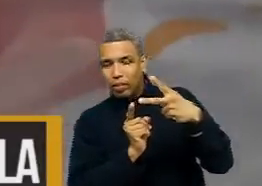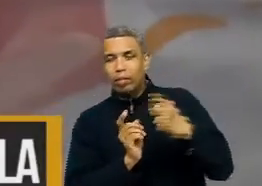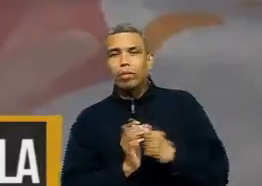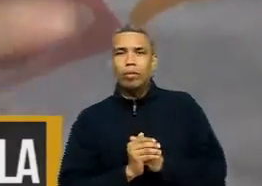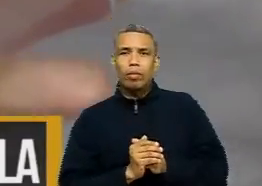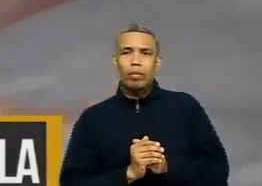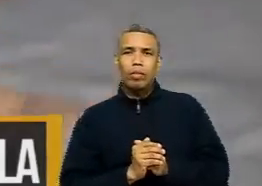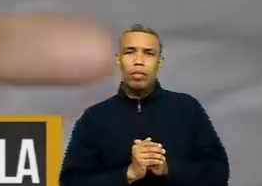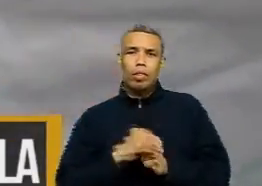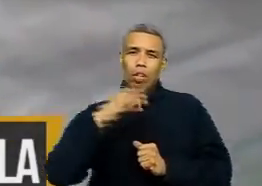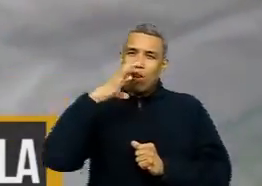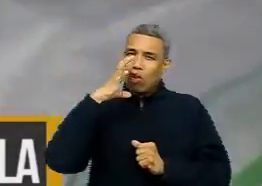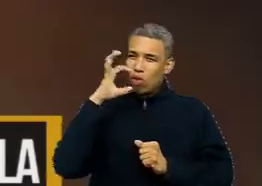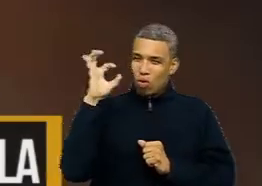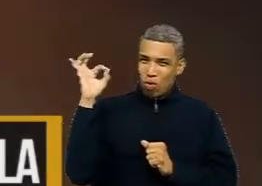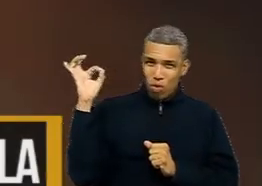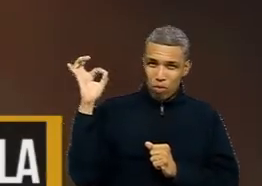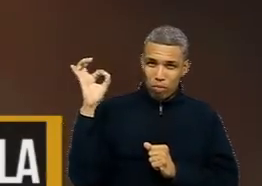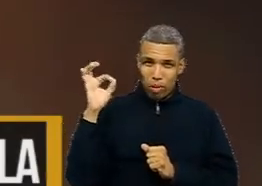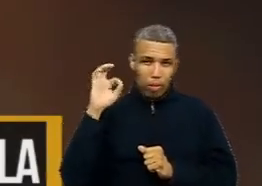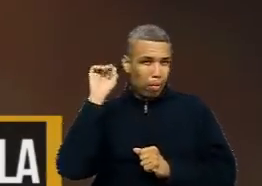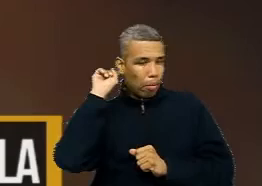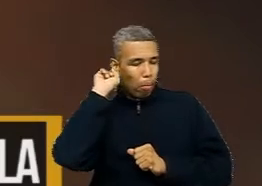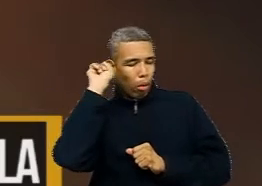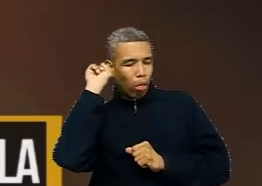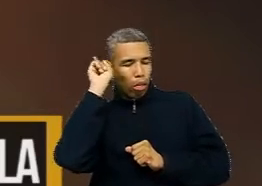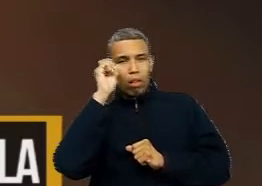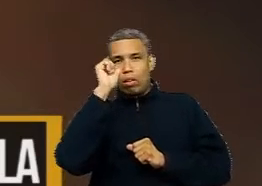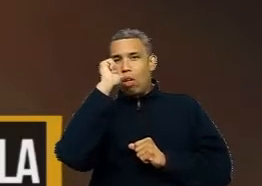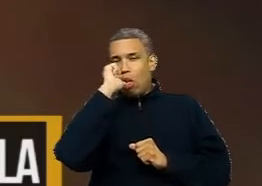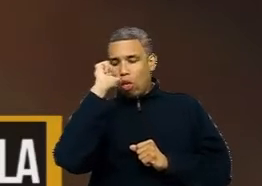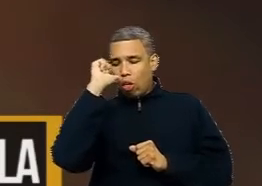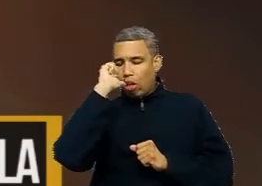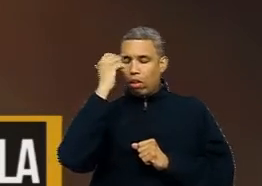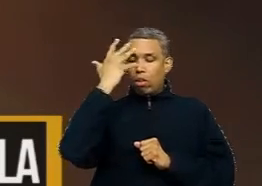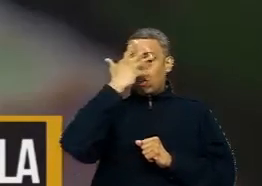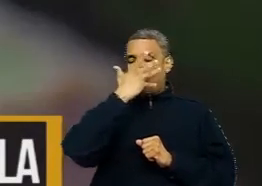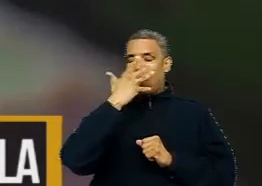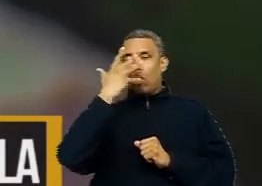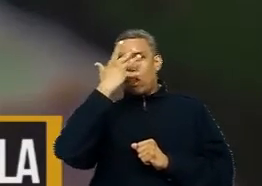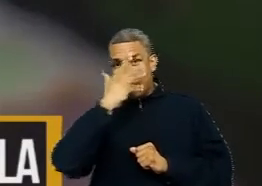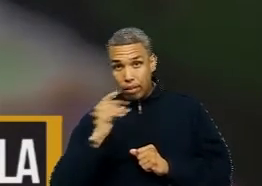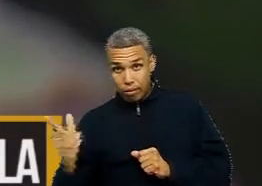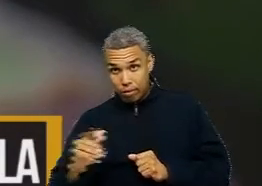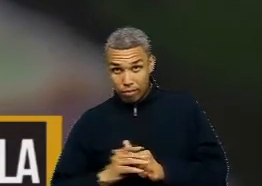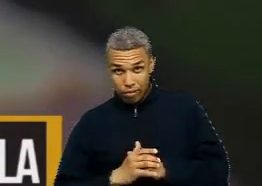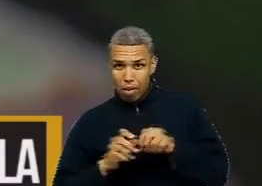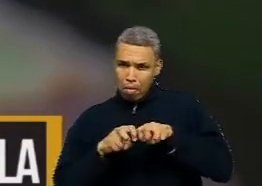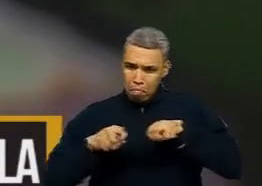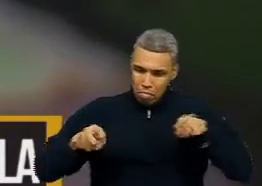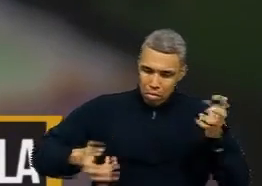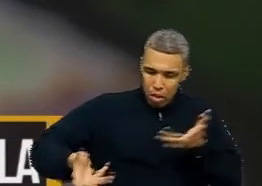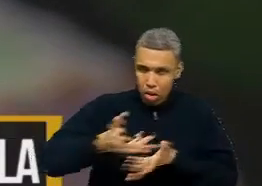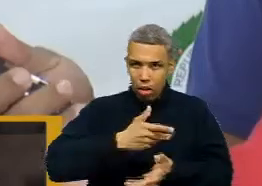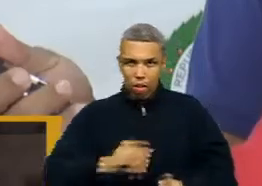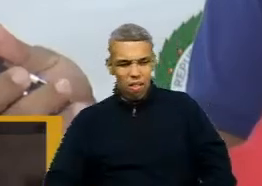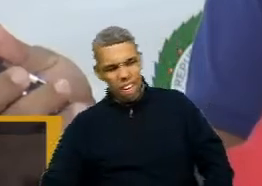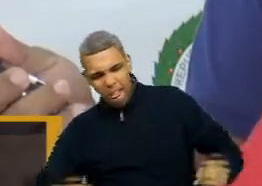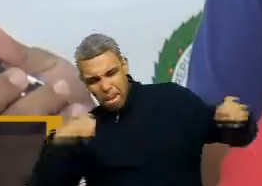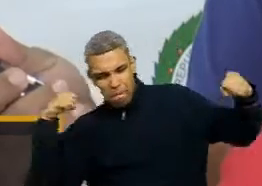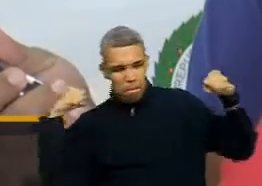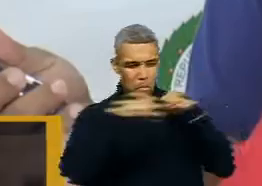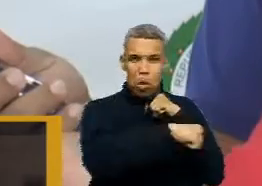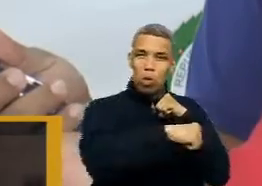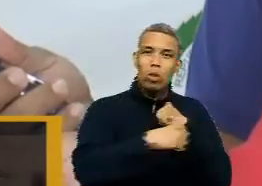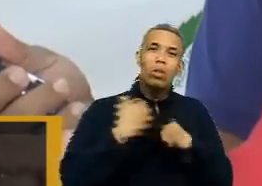golpea a su pareja como tal, y pues en este momento se fue judicializado por lesiones personales en horas